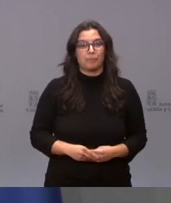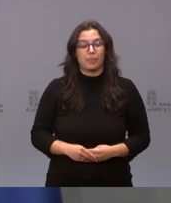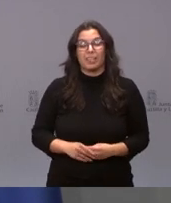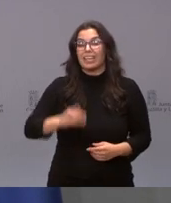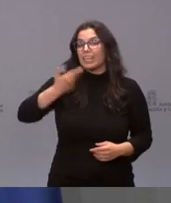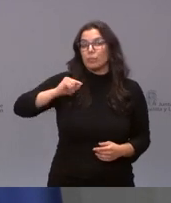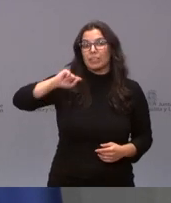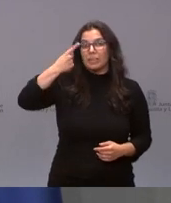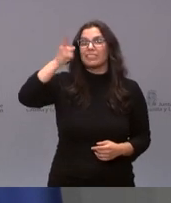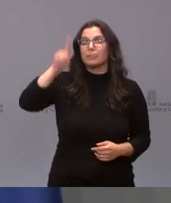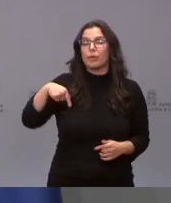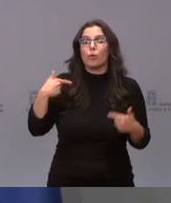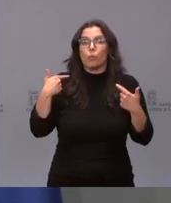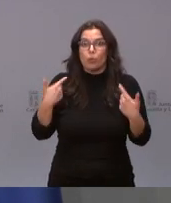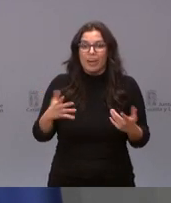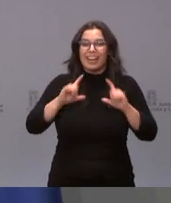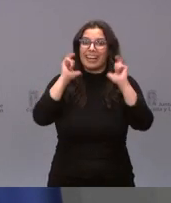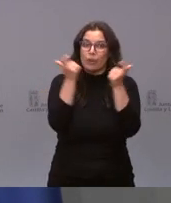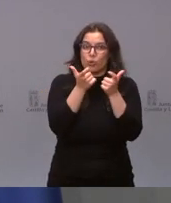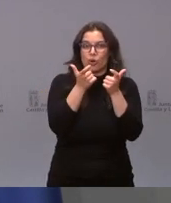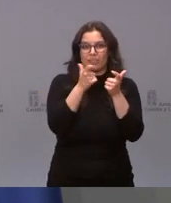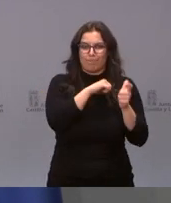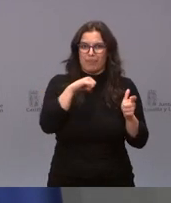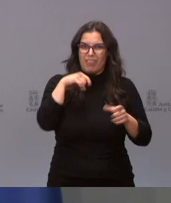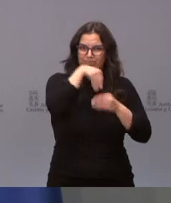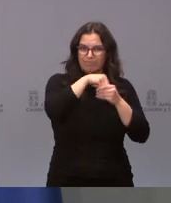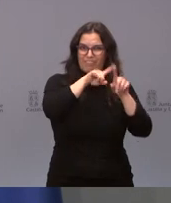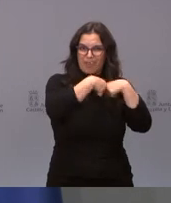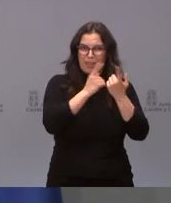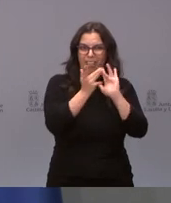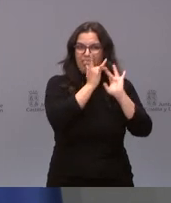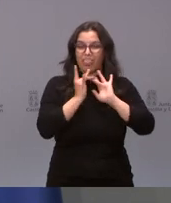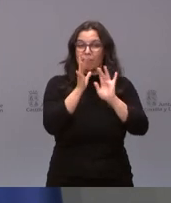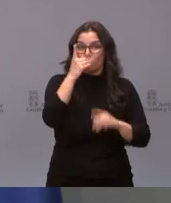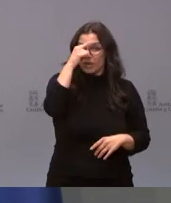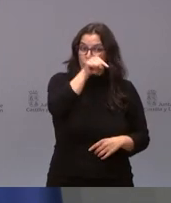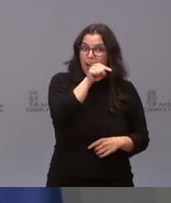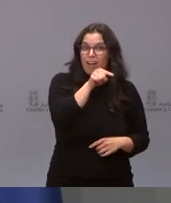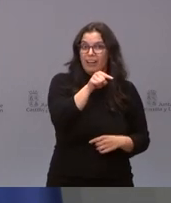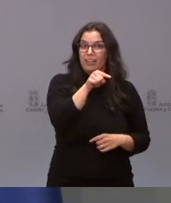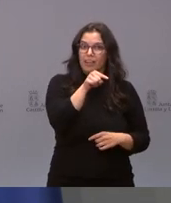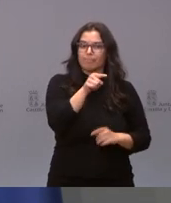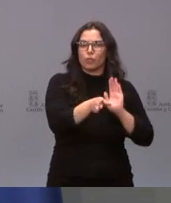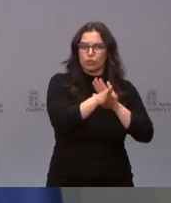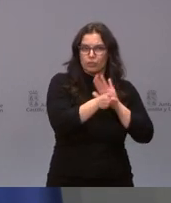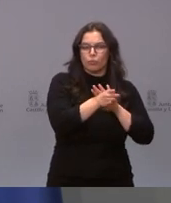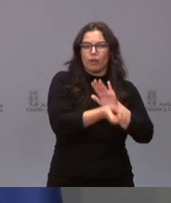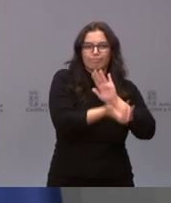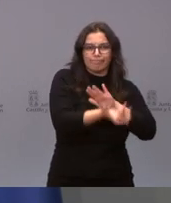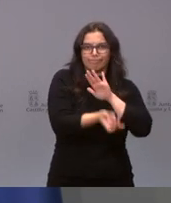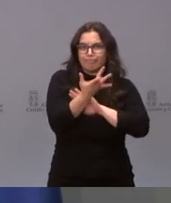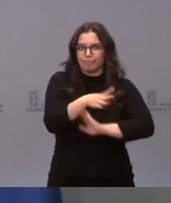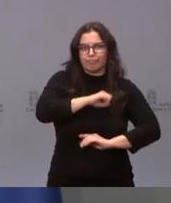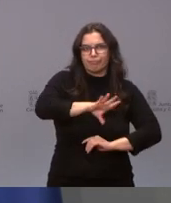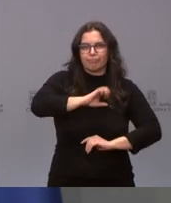importantes también son las reuniones intrafamiliares porque sabemos que en ese ámbito se siguen produciendo el gran número